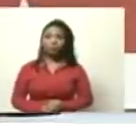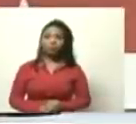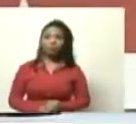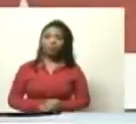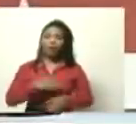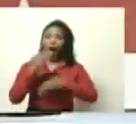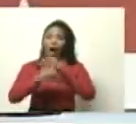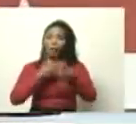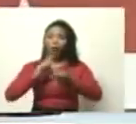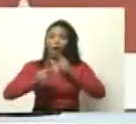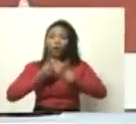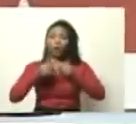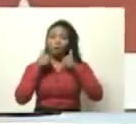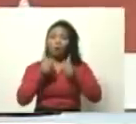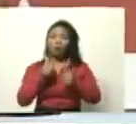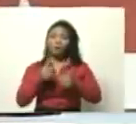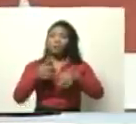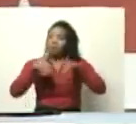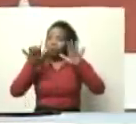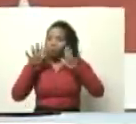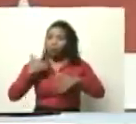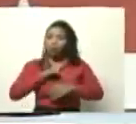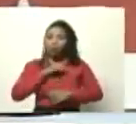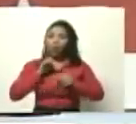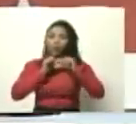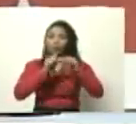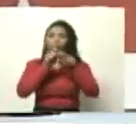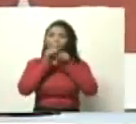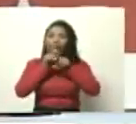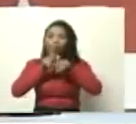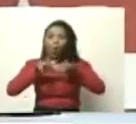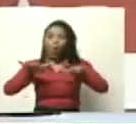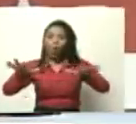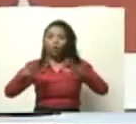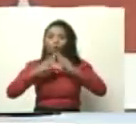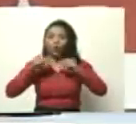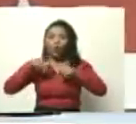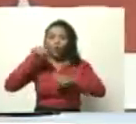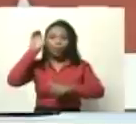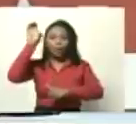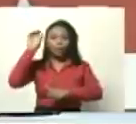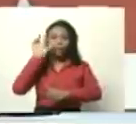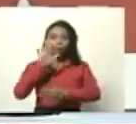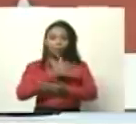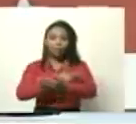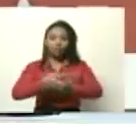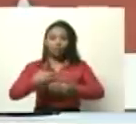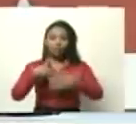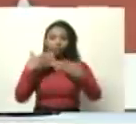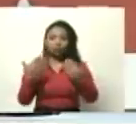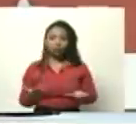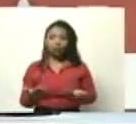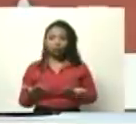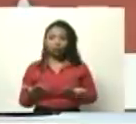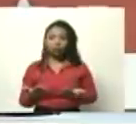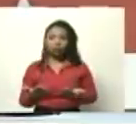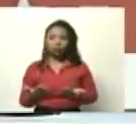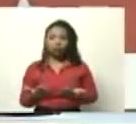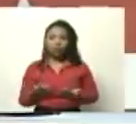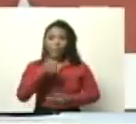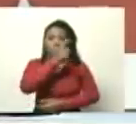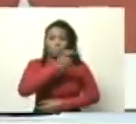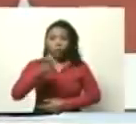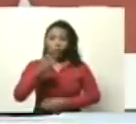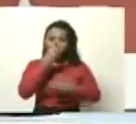Hagamos la cosa bien. Y mientras tanto, nosotros seguimos el despliegue por todo el país, más de 3 millones de